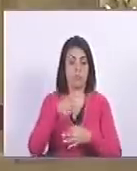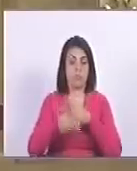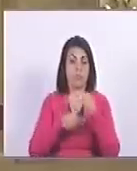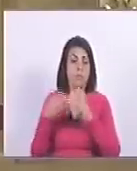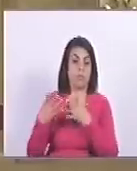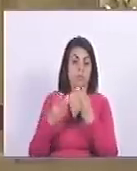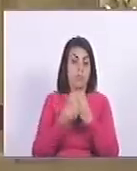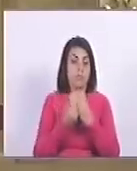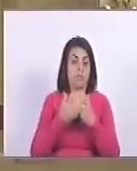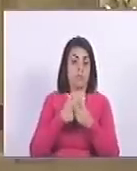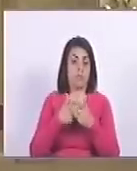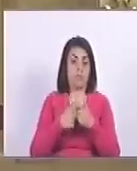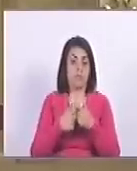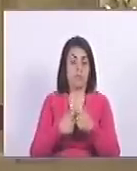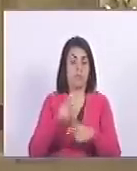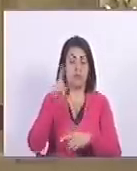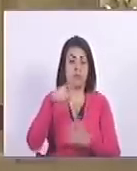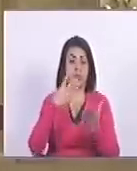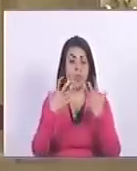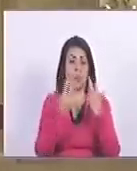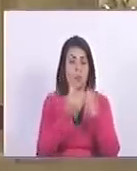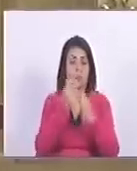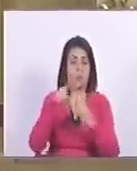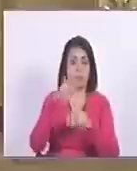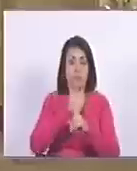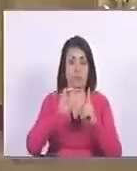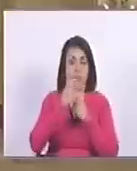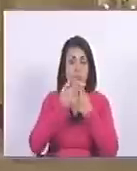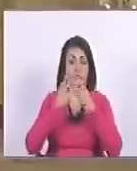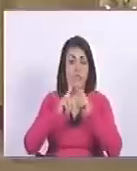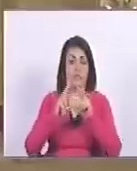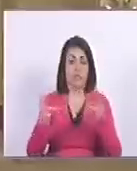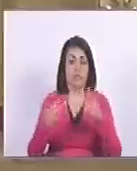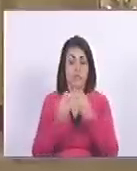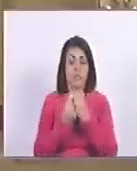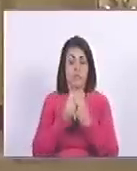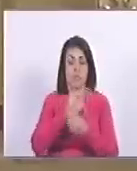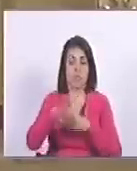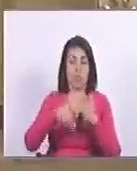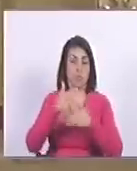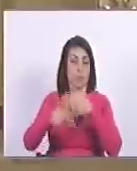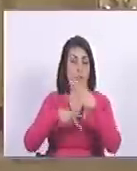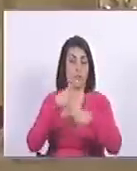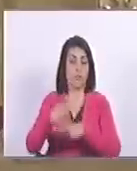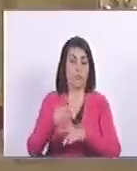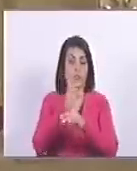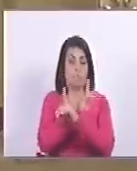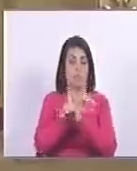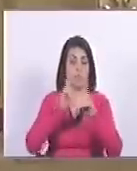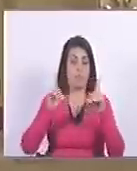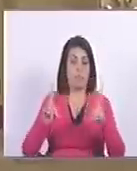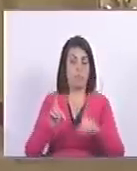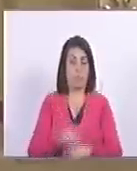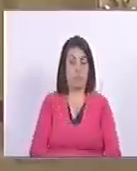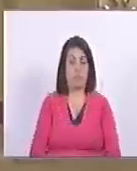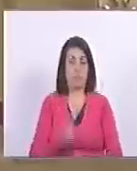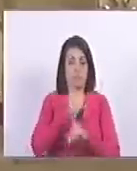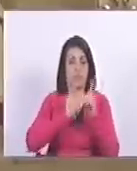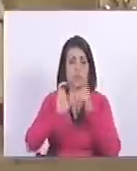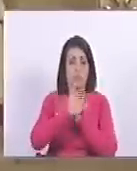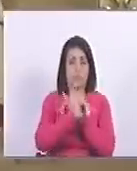el compañerismo, la cultura de paz, la comunión, es decir, todo el proceso de democratización